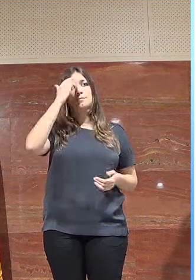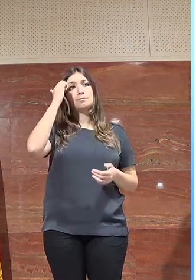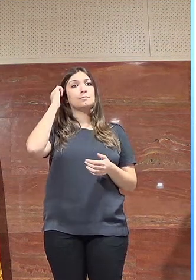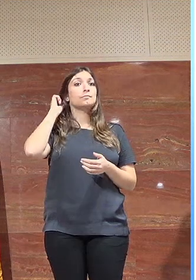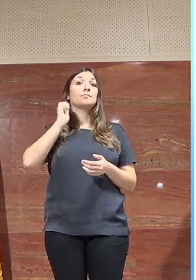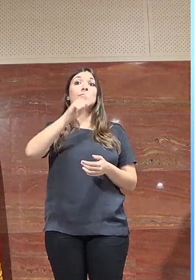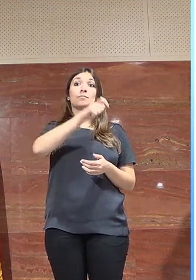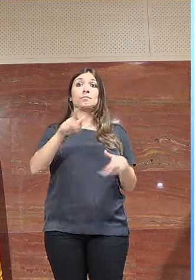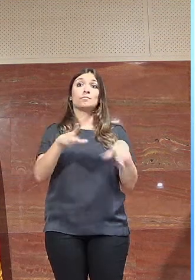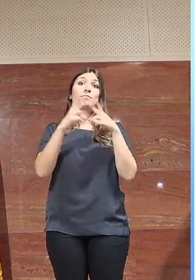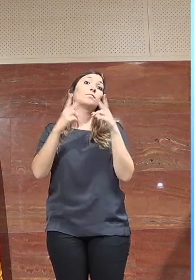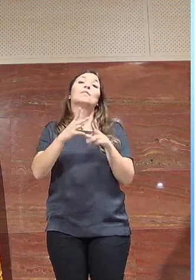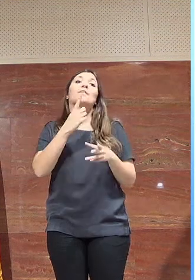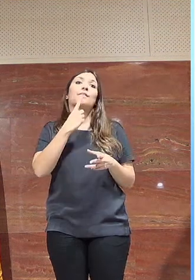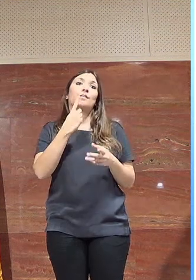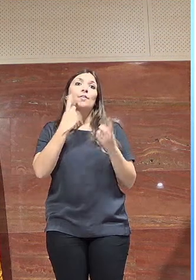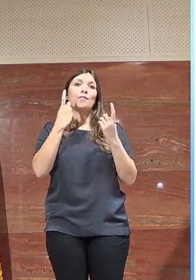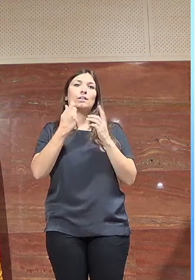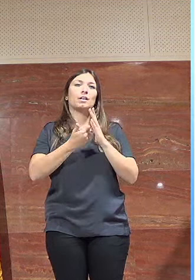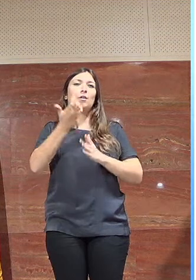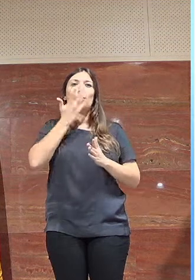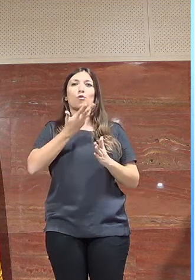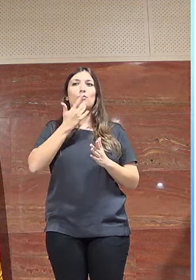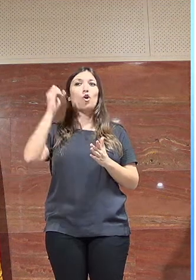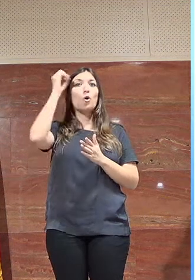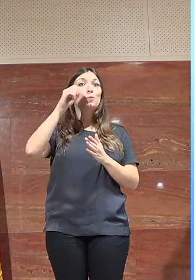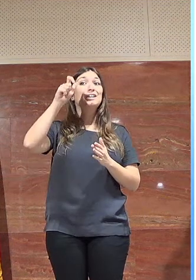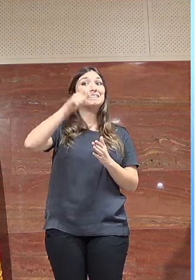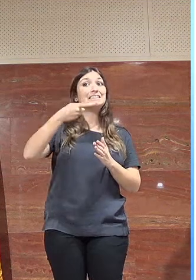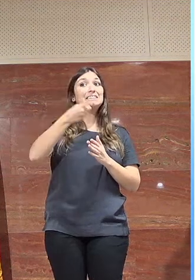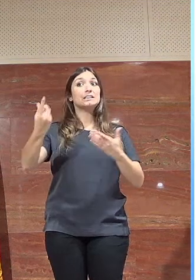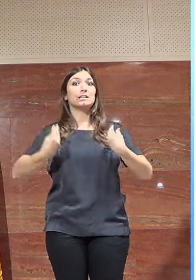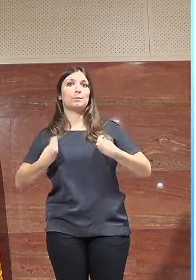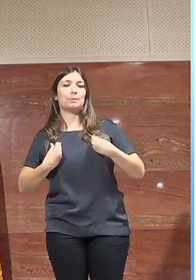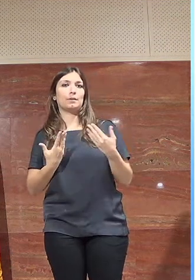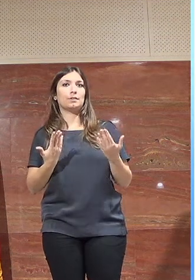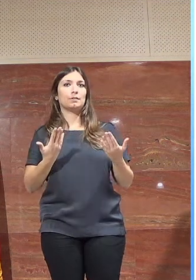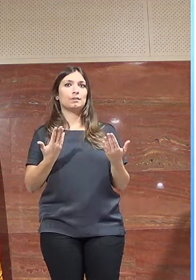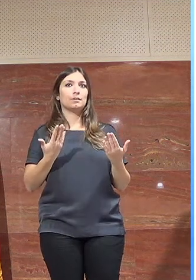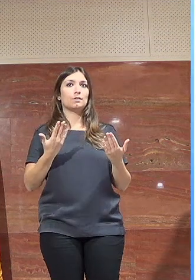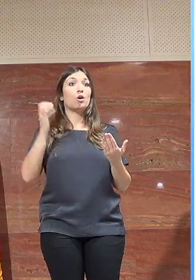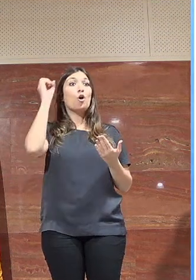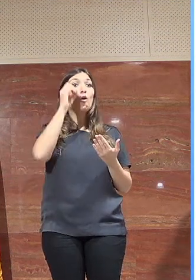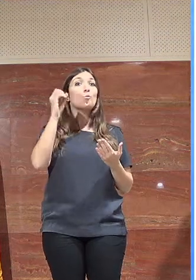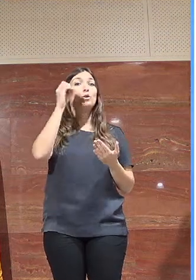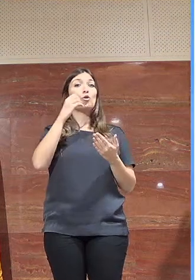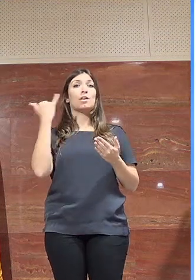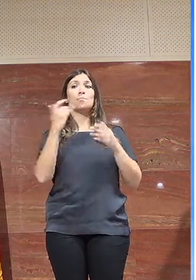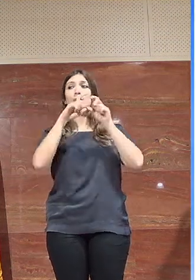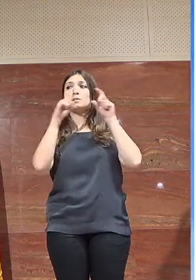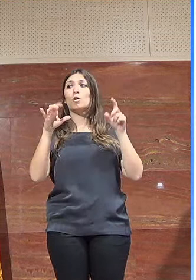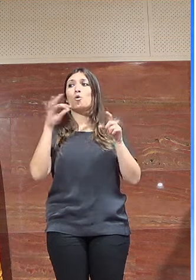ciudadanos dicen que habría que tener un poquito más en cuenta la opinión de la ciudadanía que la de los grandes empresarios